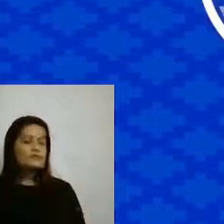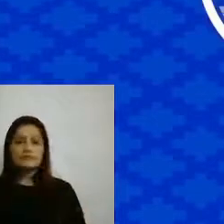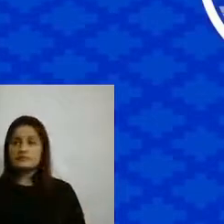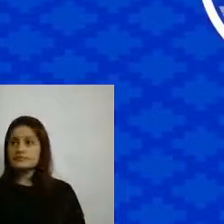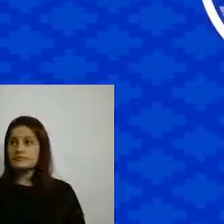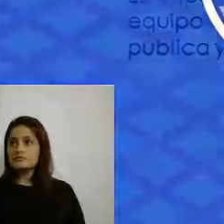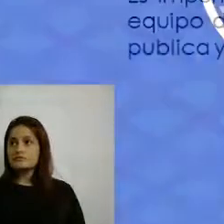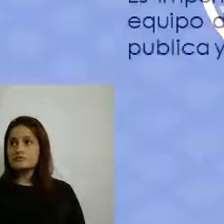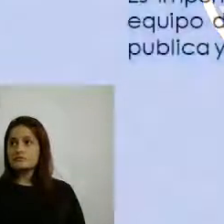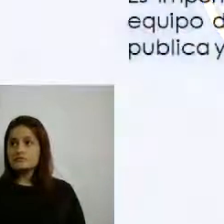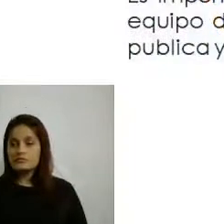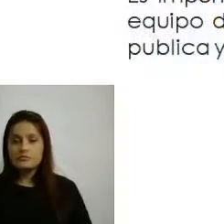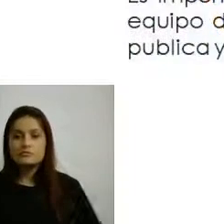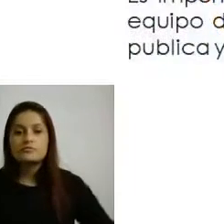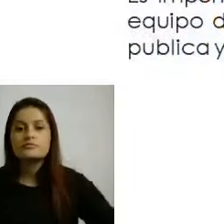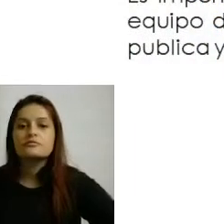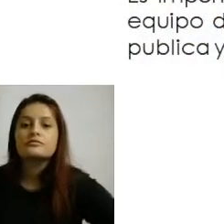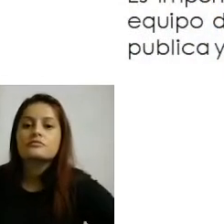Sí.